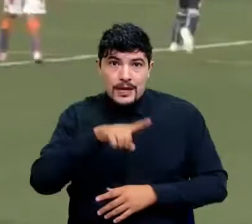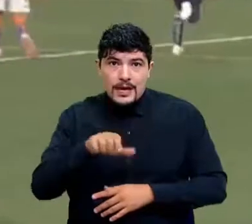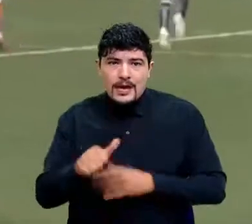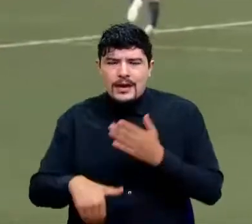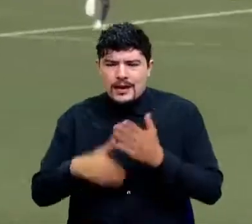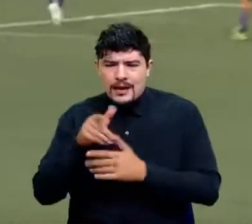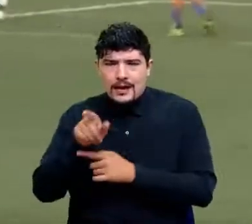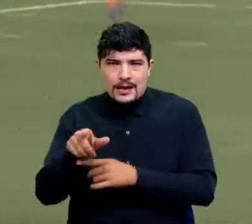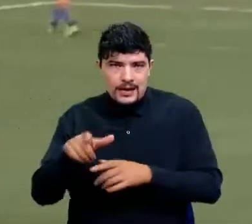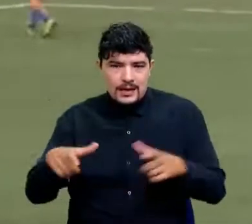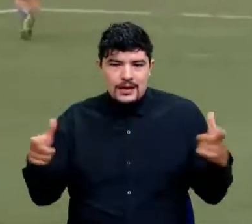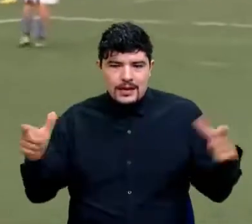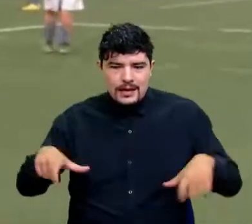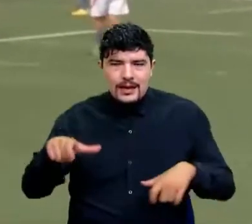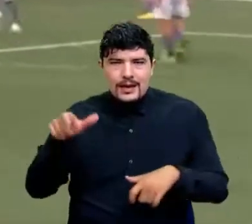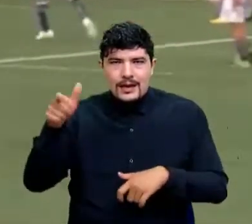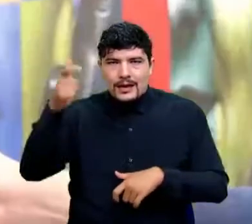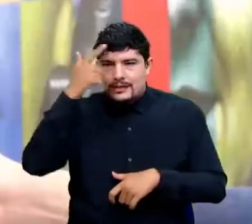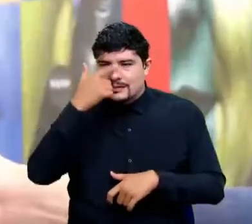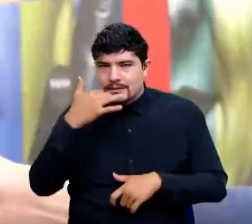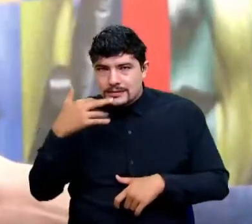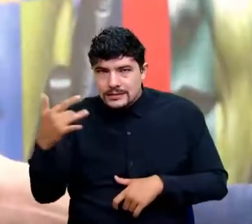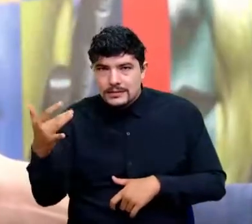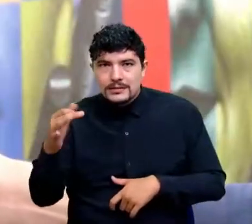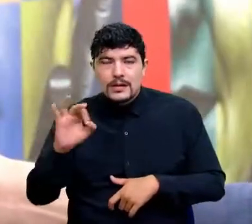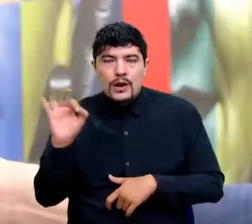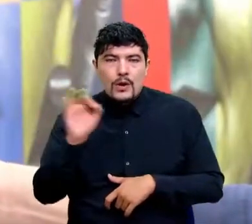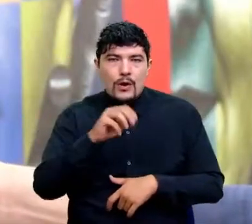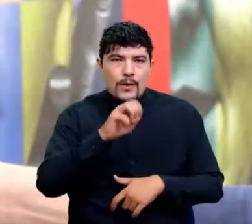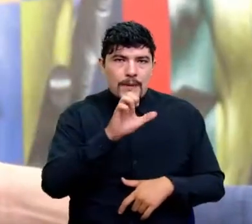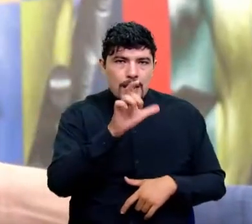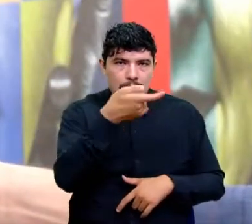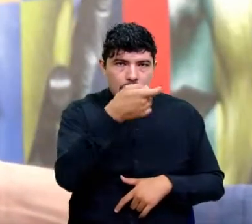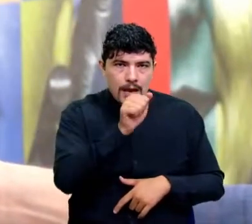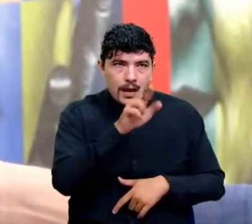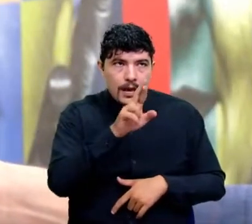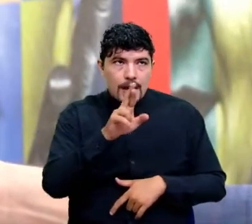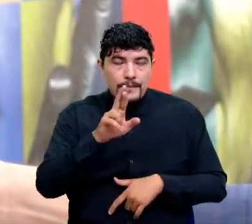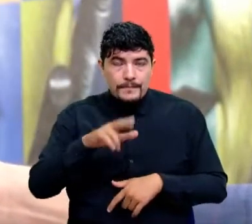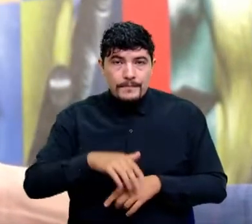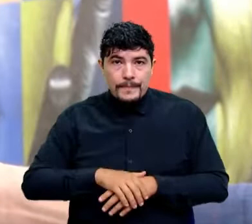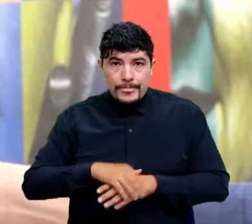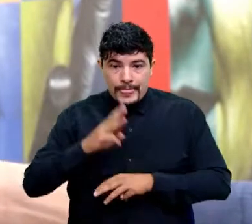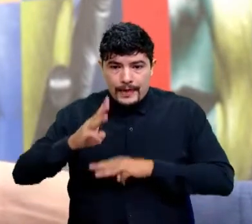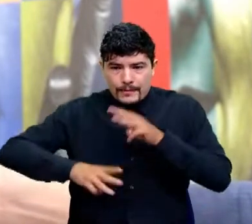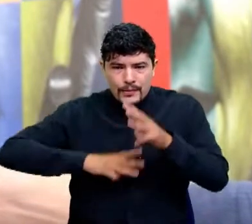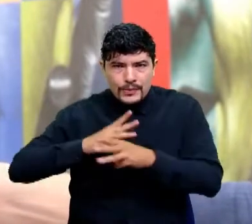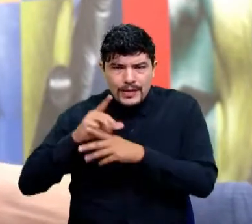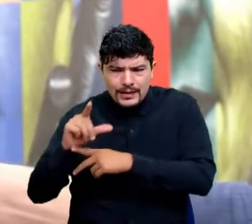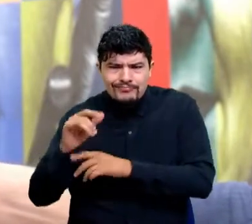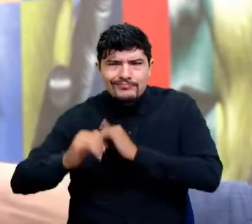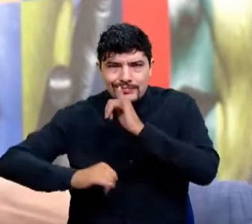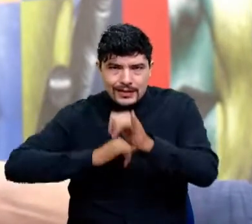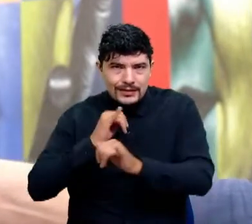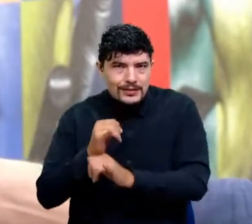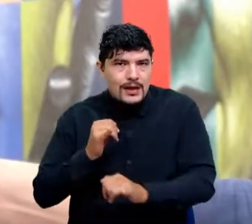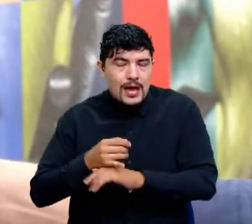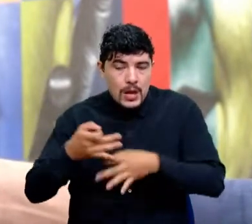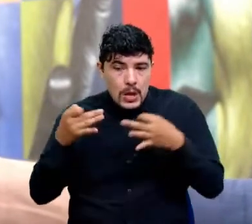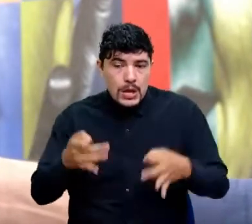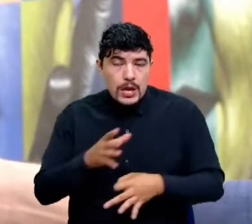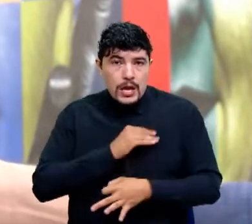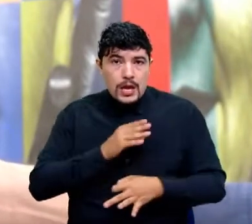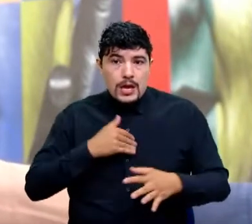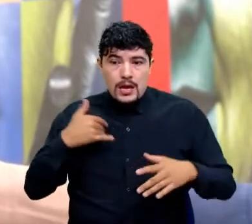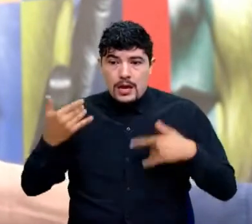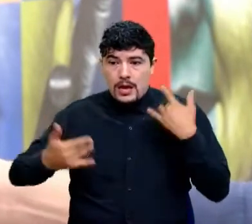canchas de santa marta y de melgar la sexta edición del mundialito más internacional que nunca estamos muy contentos de contar con la participación de